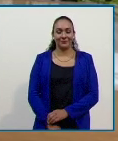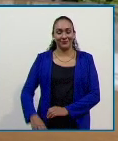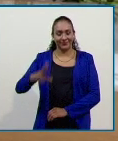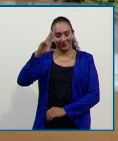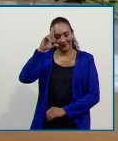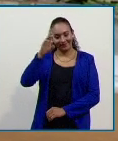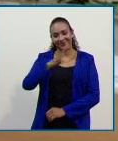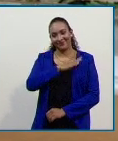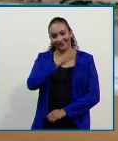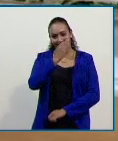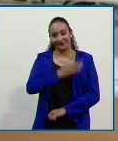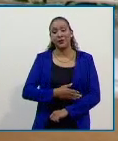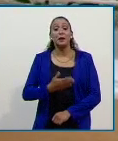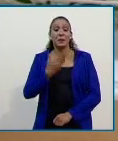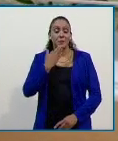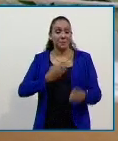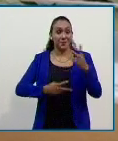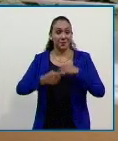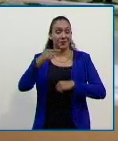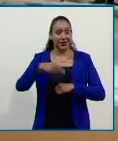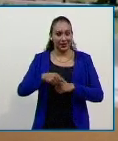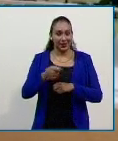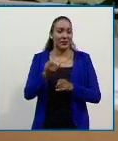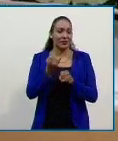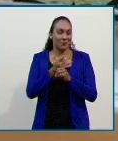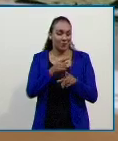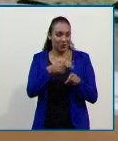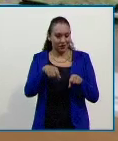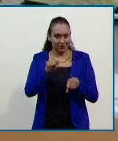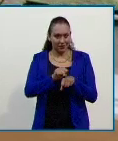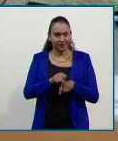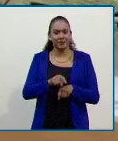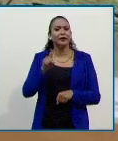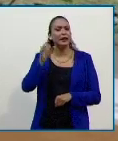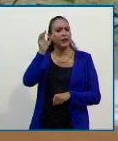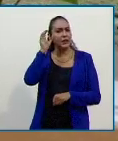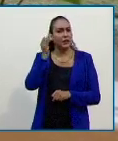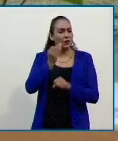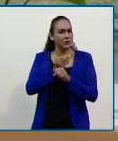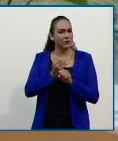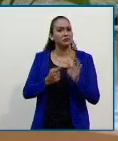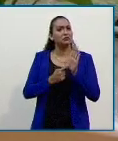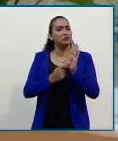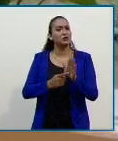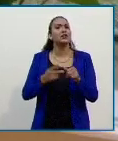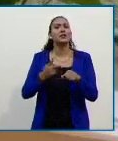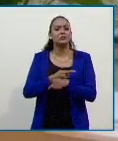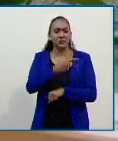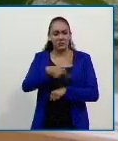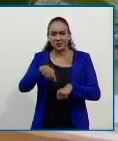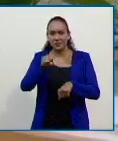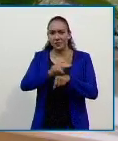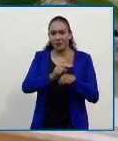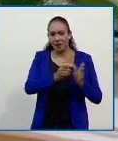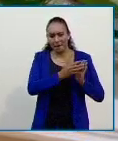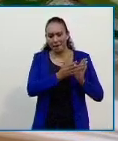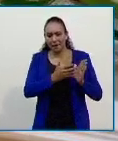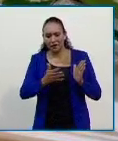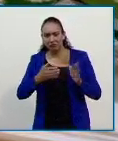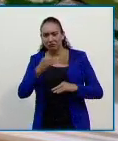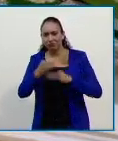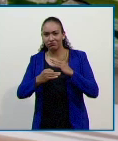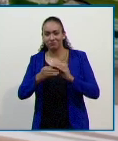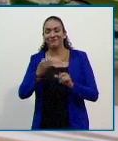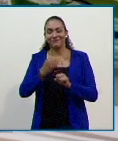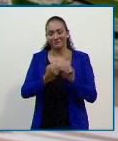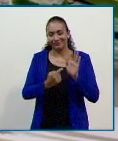Hola, ¿qué tal? Bienvenidos a Semanario Judicial. Soy Citlali Pérez y en los próximos minutos le daremos cuenta de las sentencias más relevantes